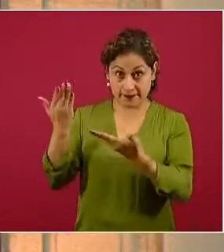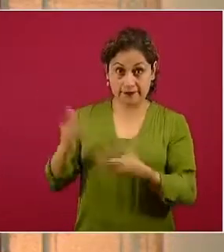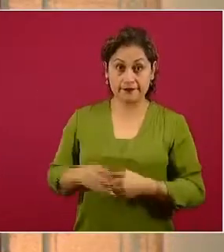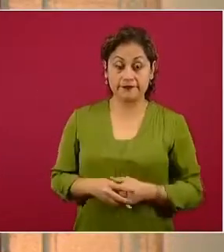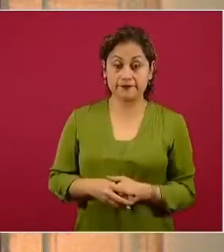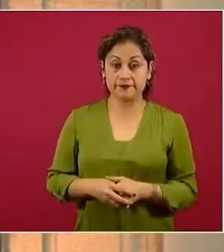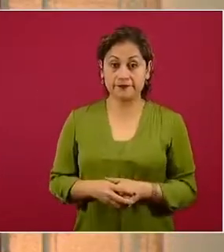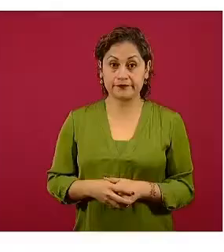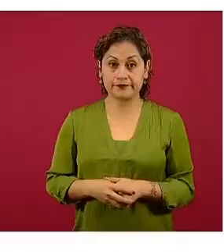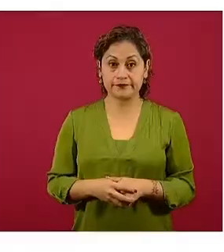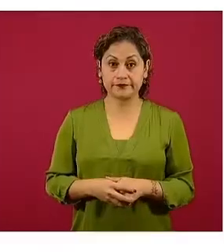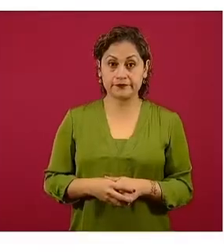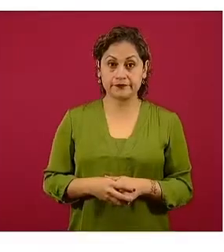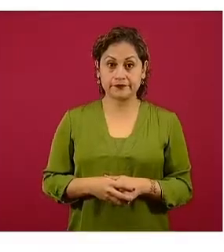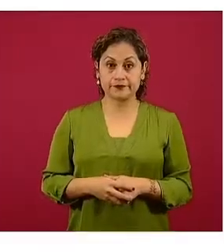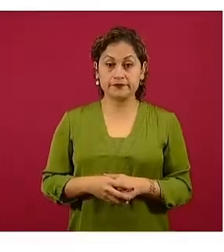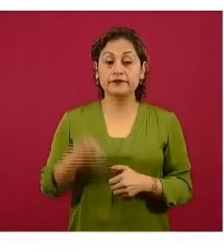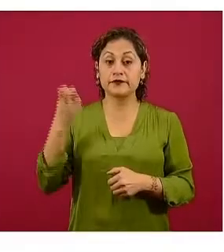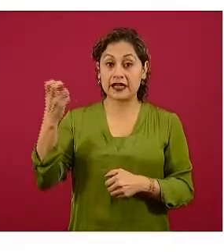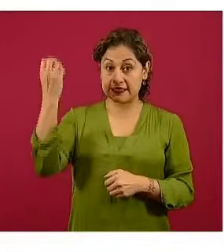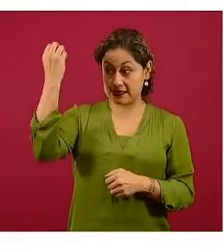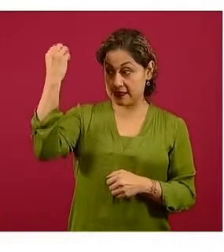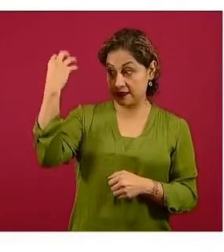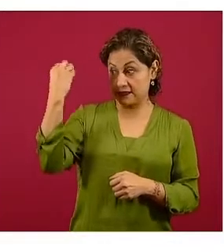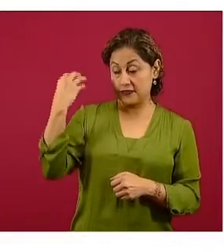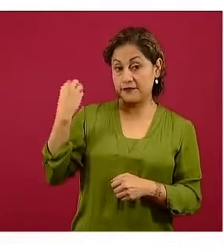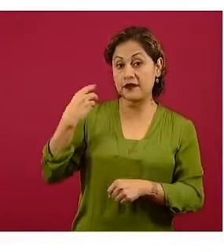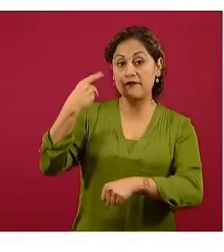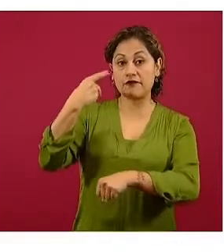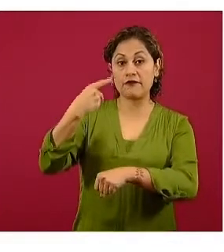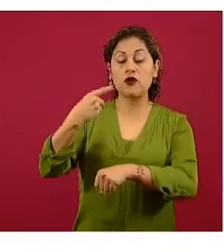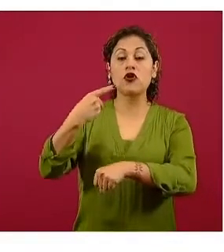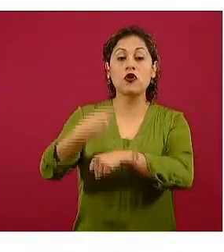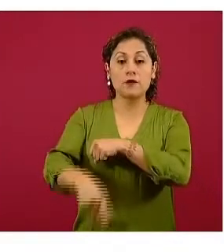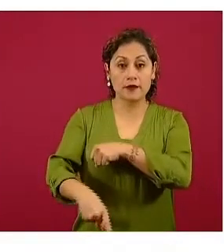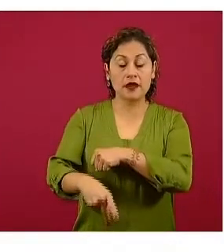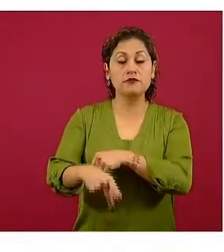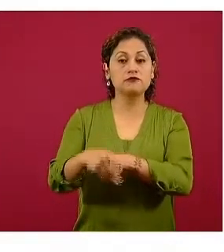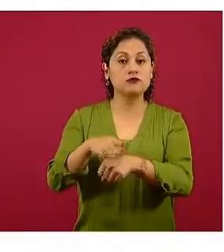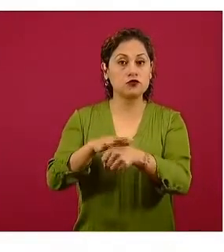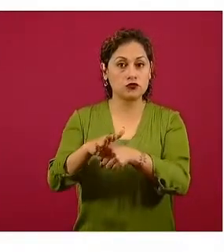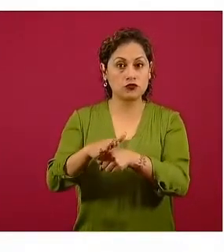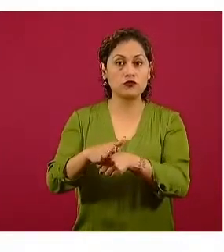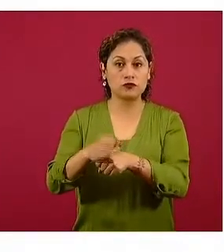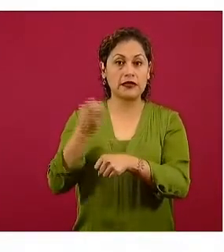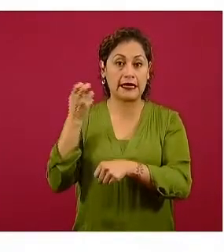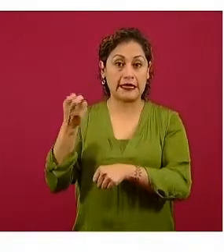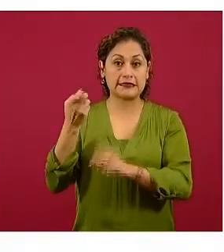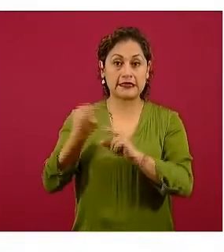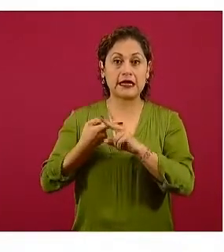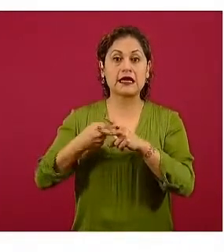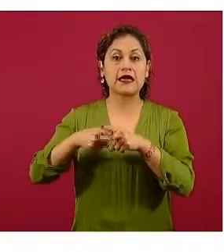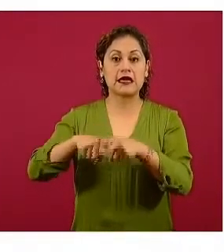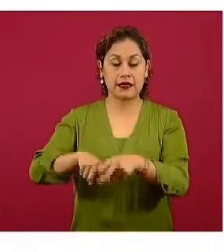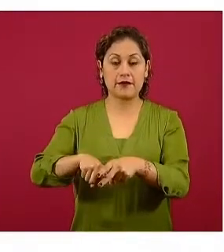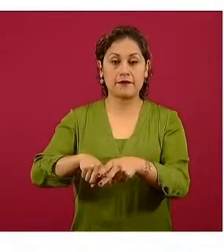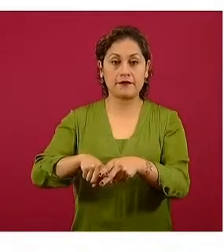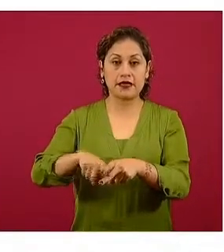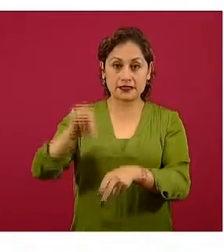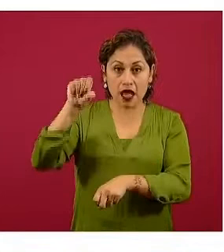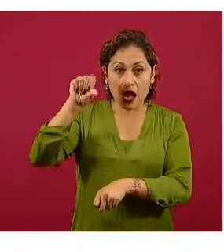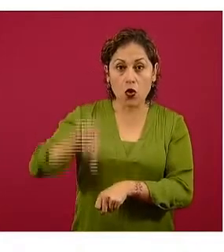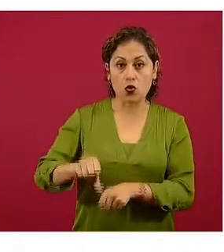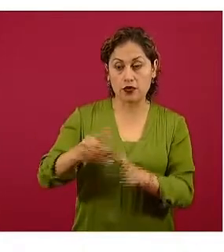precisamente a observar este semáforo de riesgo epidémico, el cual entra en vigencia precisamente a partir del día de